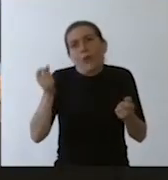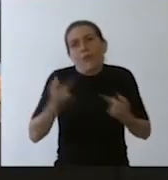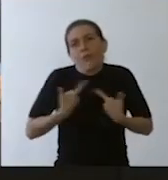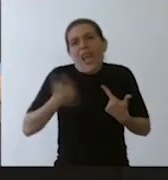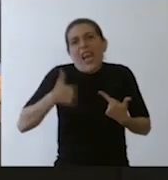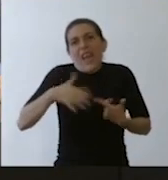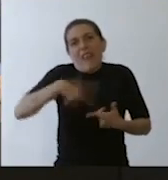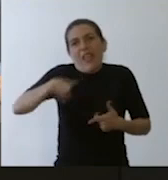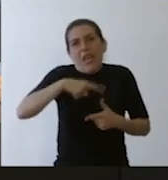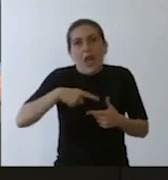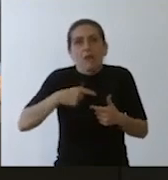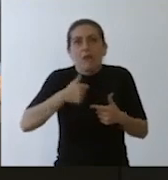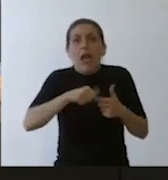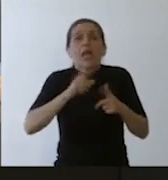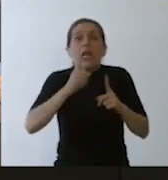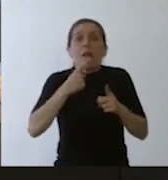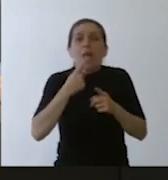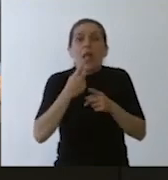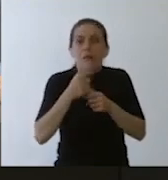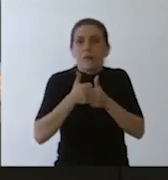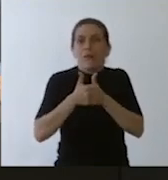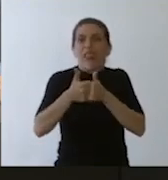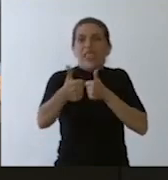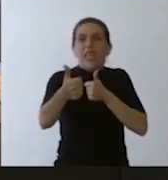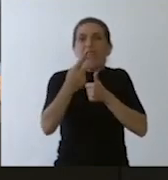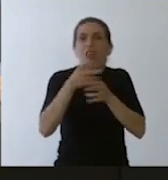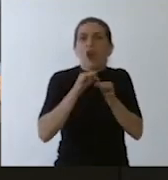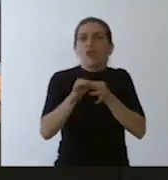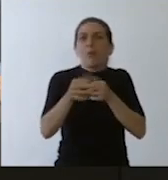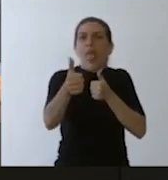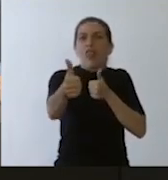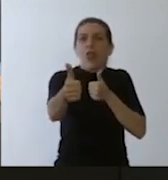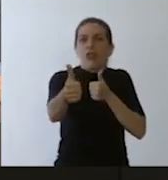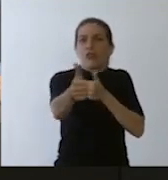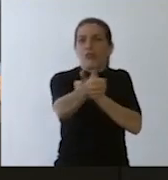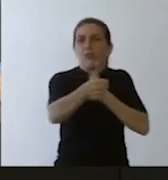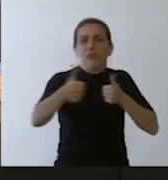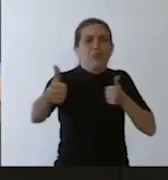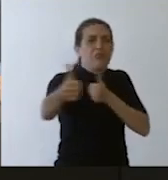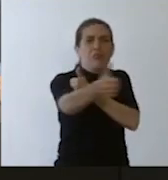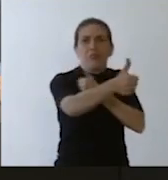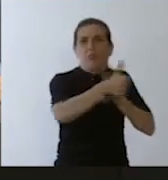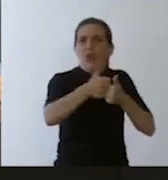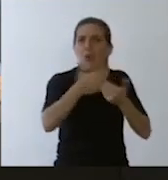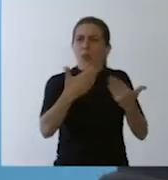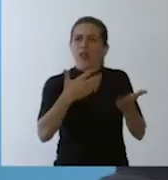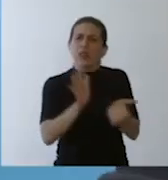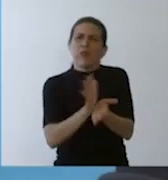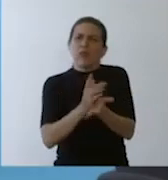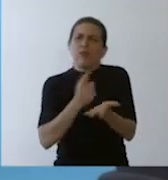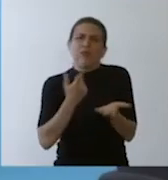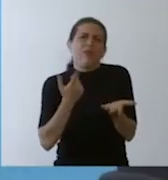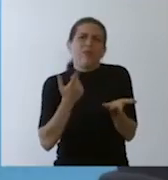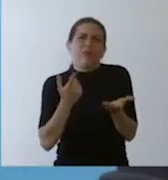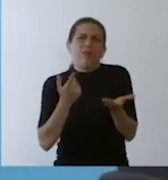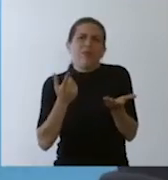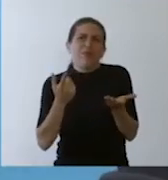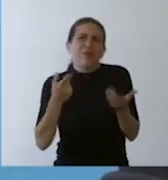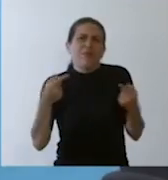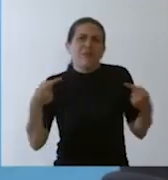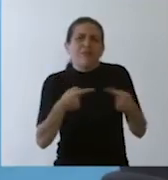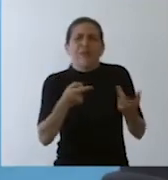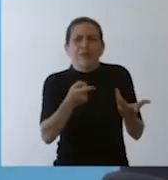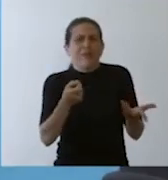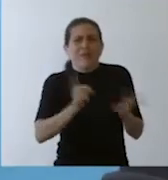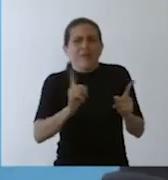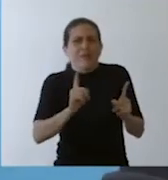tratar de tomar los 2 metros de distancia. Esto que seguro es una medida que puede resultar antipática en una etapa de